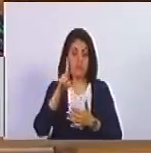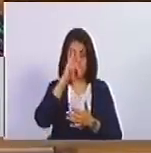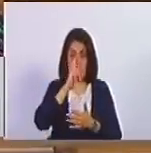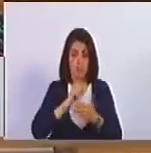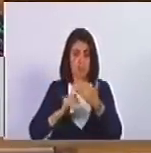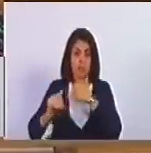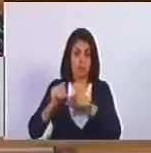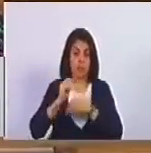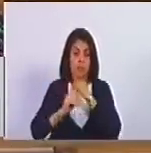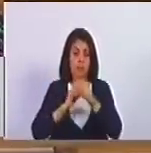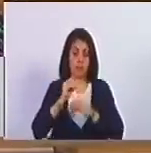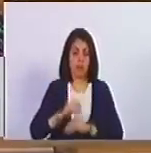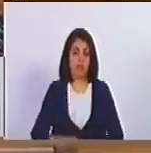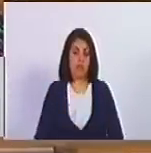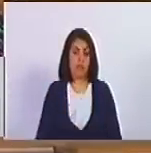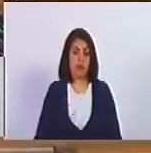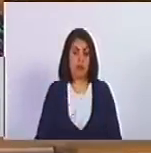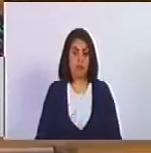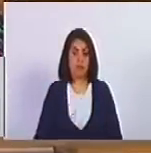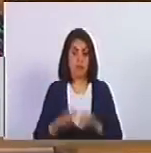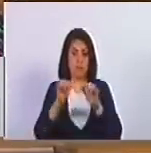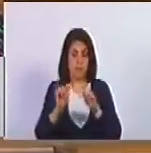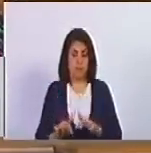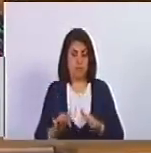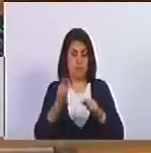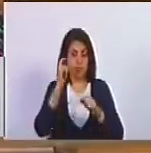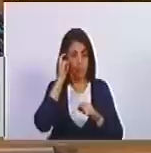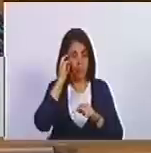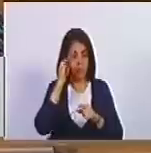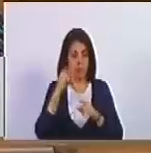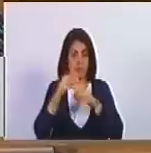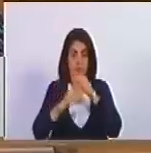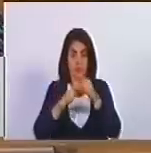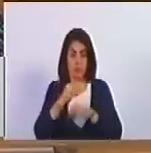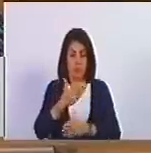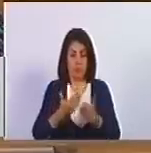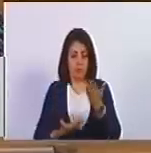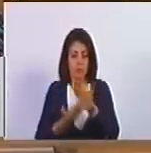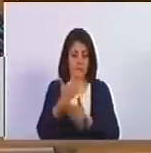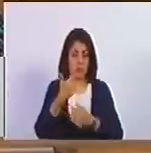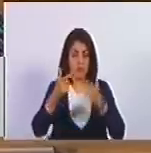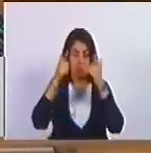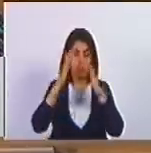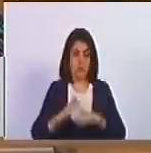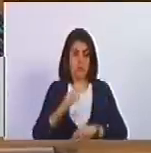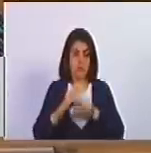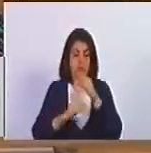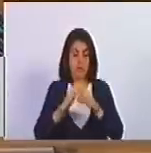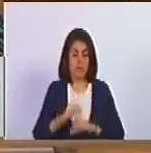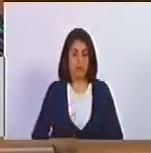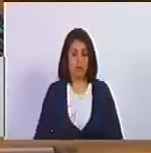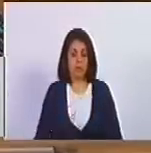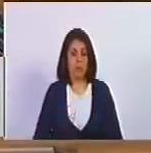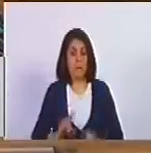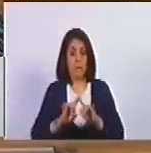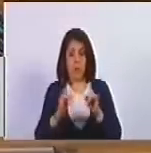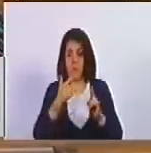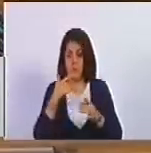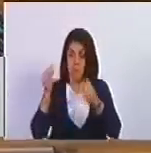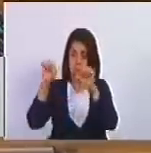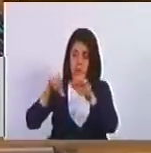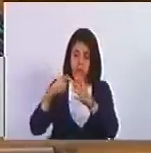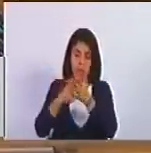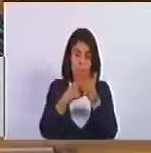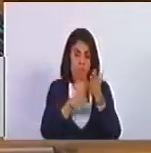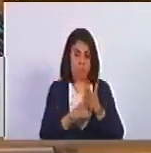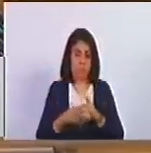3 años calendarios, contados a partir de la fecha de su emisión por parte de la autoridad correspondiente, sin perjuicio del pago